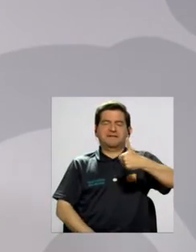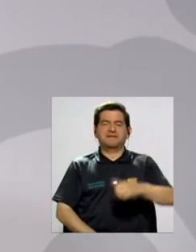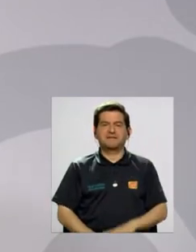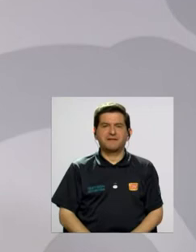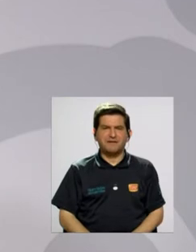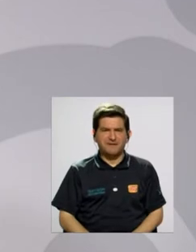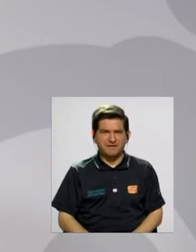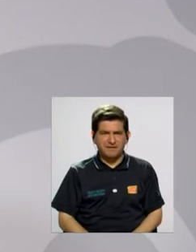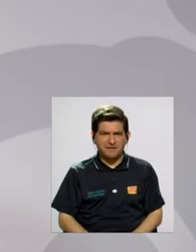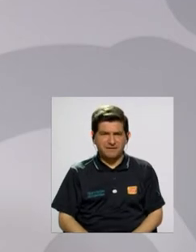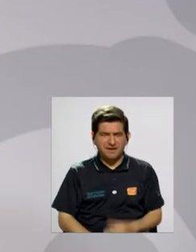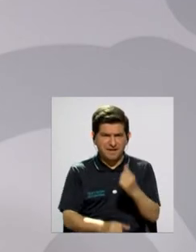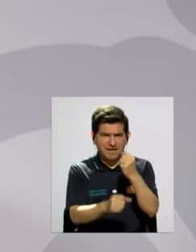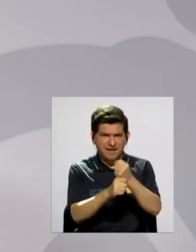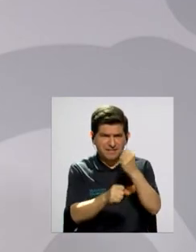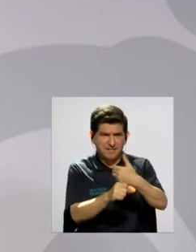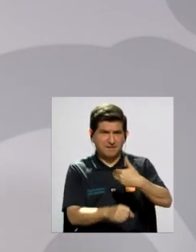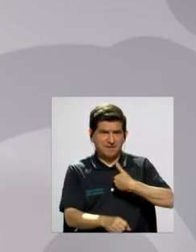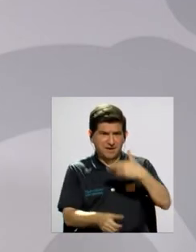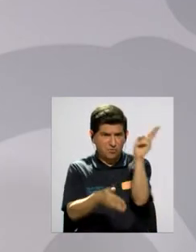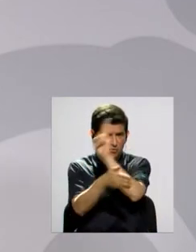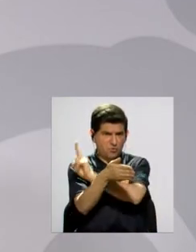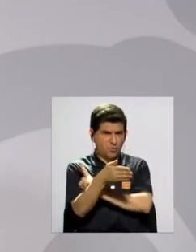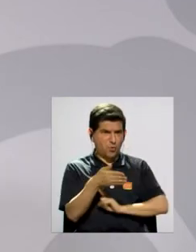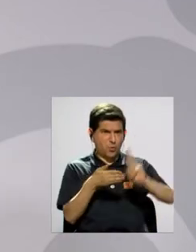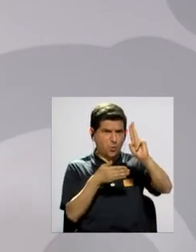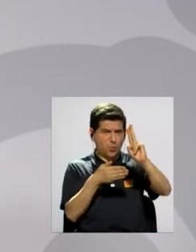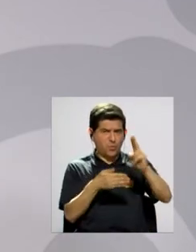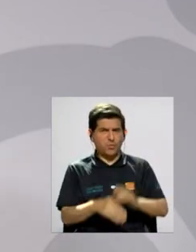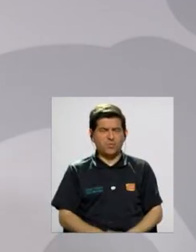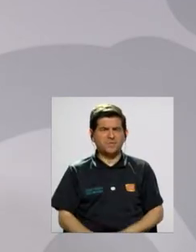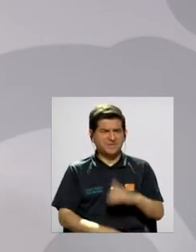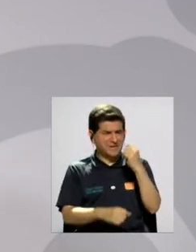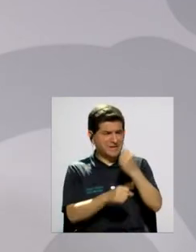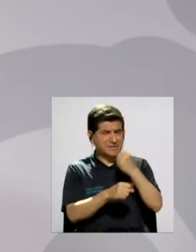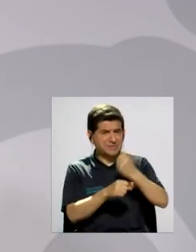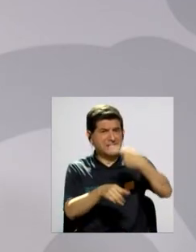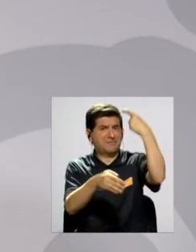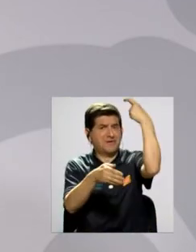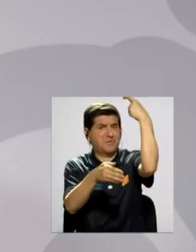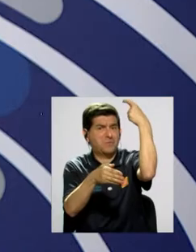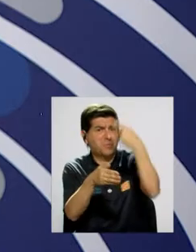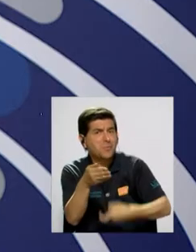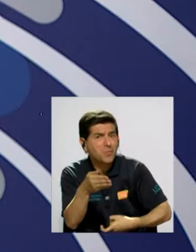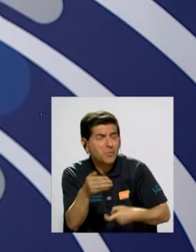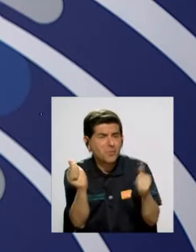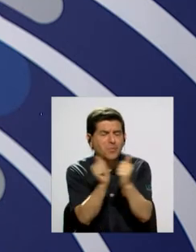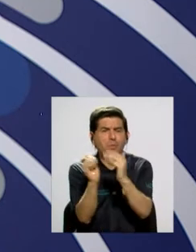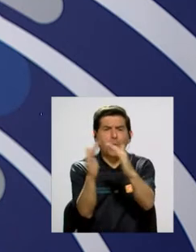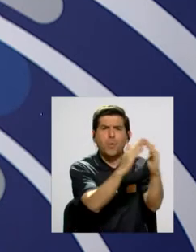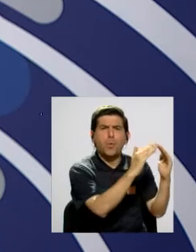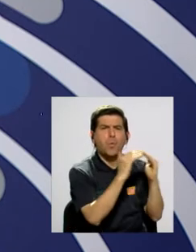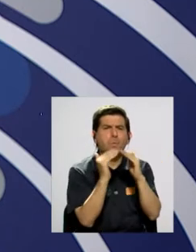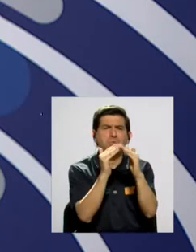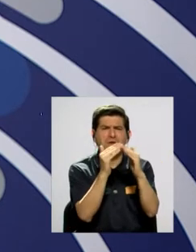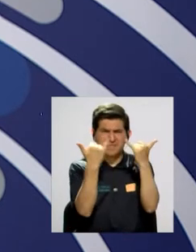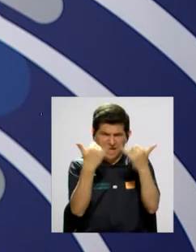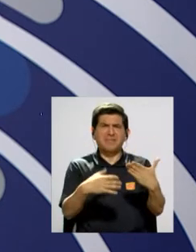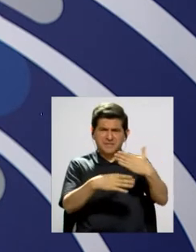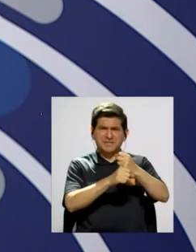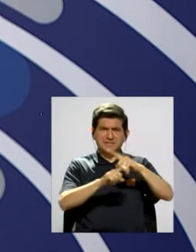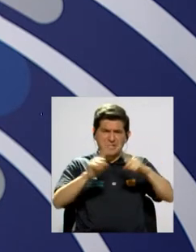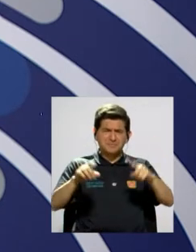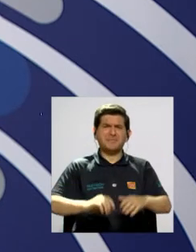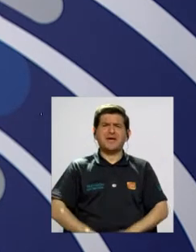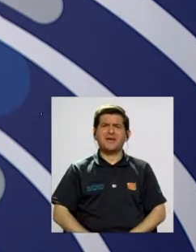Esa tarea de la universidad, de trabajar fuerte con las comunidades que se viene haciendo, pero que tenemos